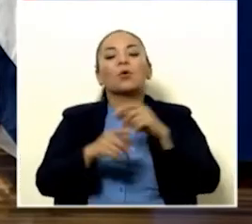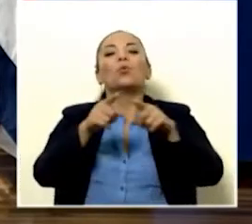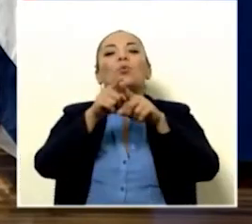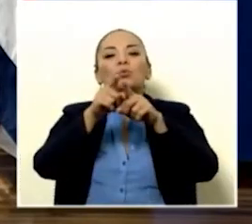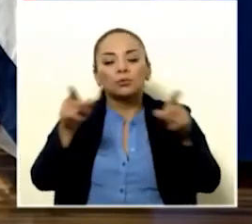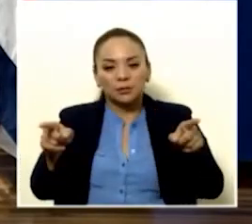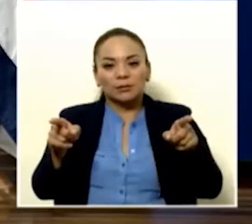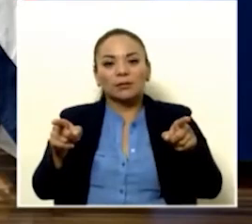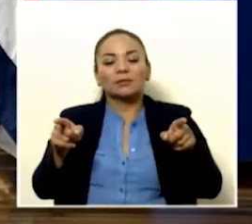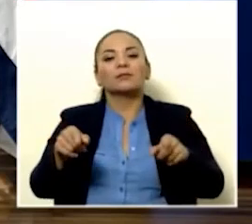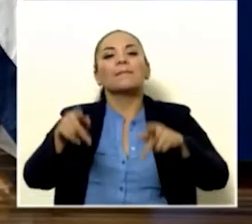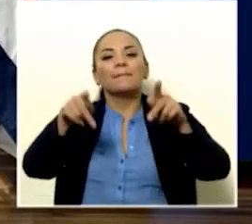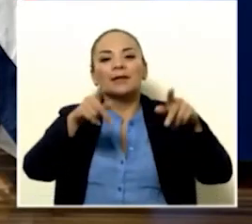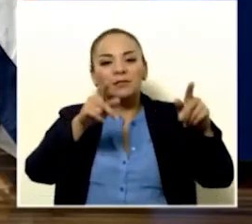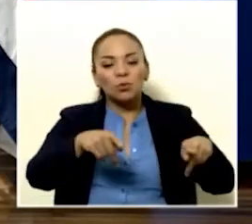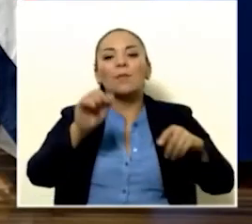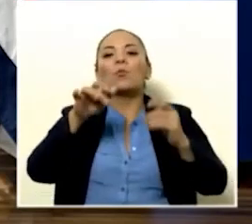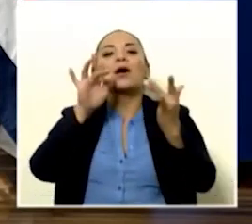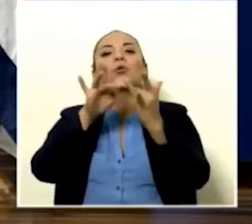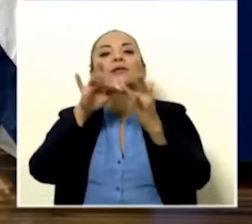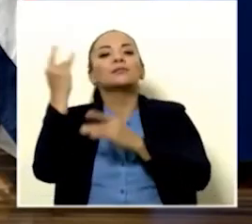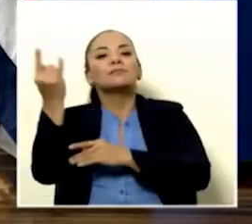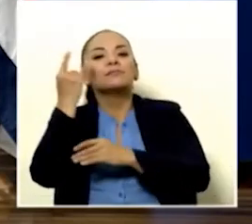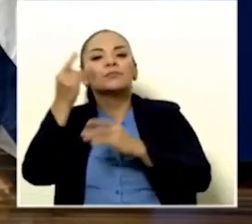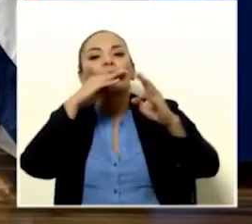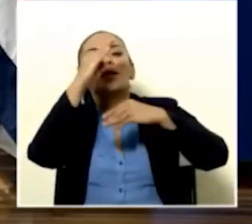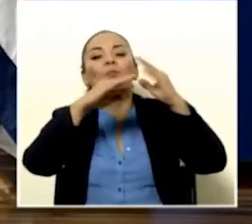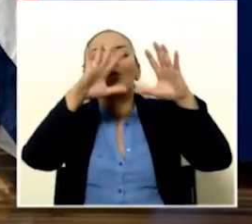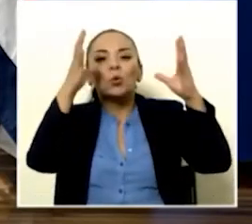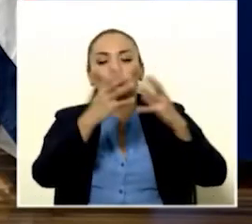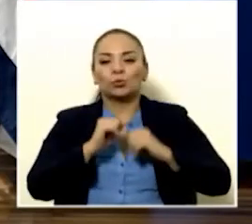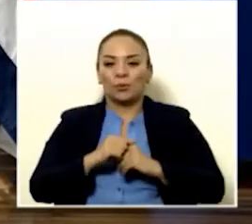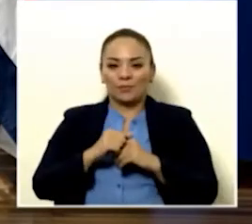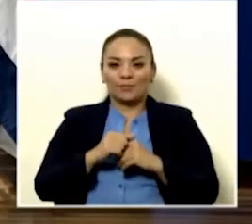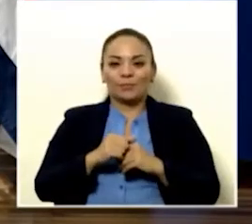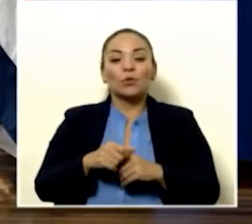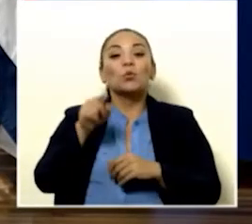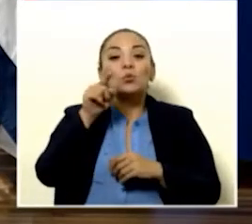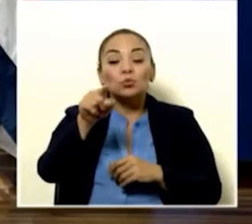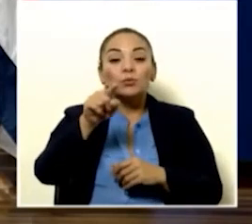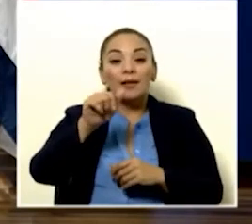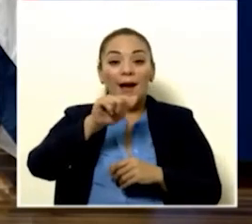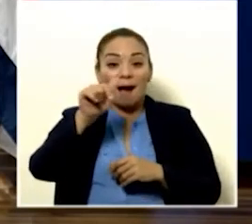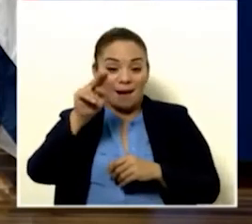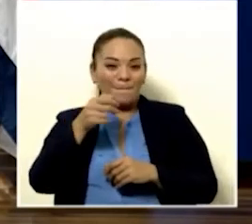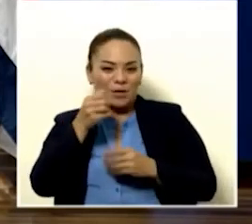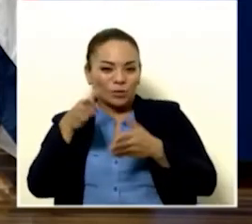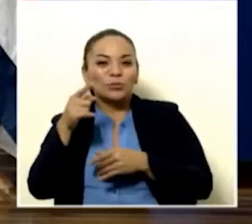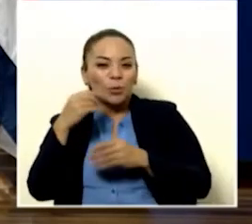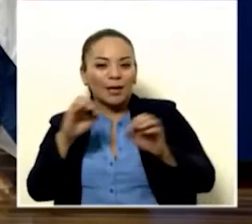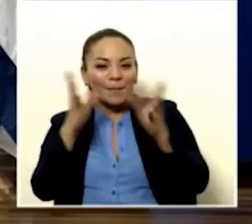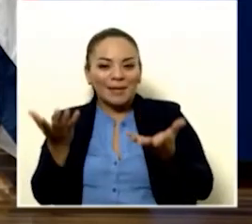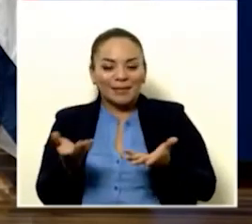usted sea un ciudadano cibernético del mundo, porque usted, don Alan, lo dijo claramente. Ya eso